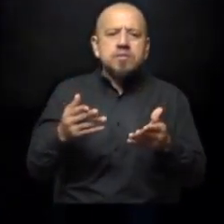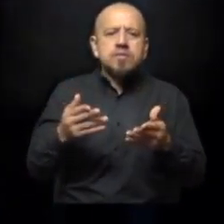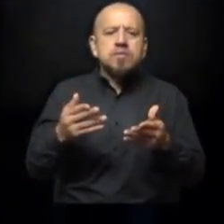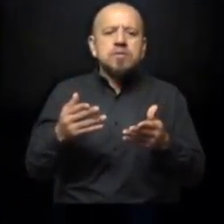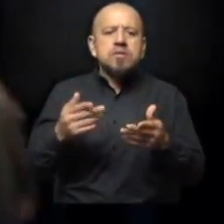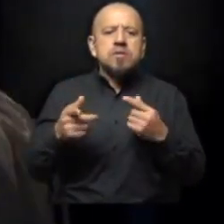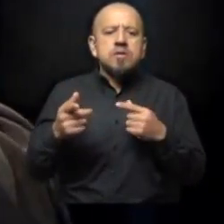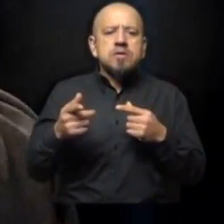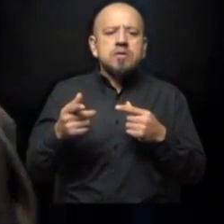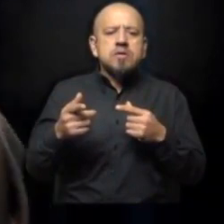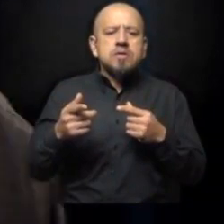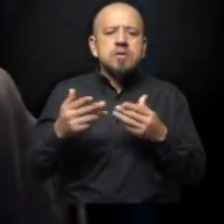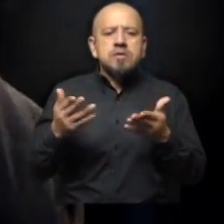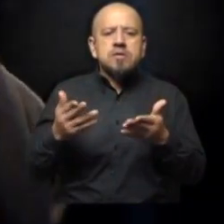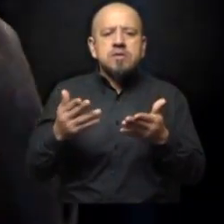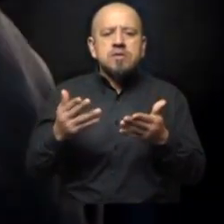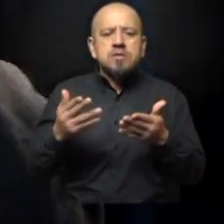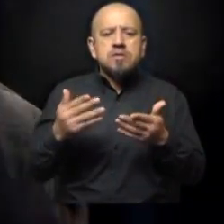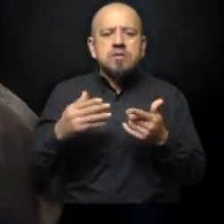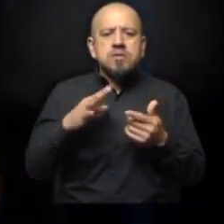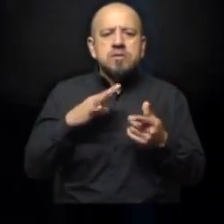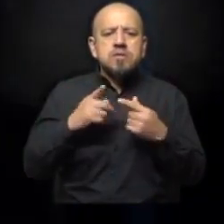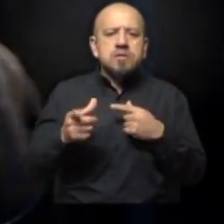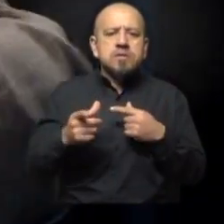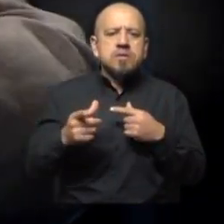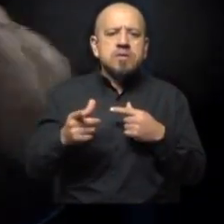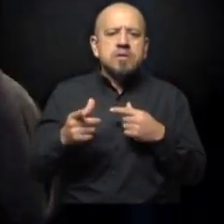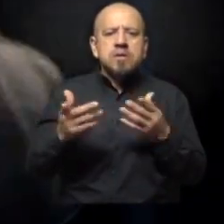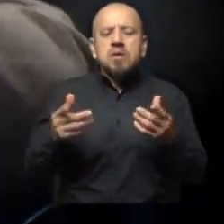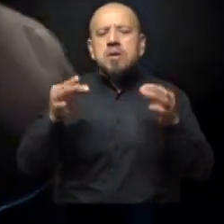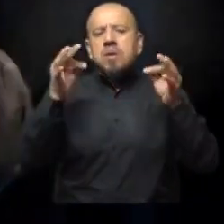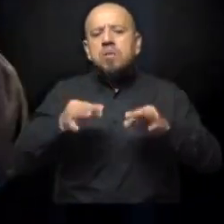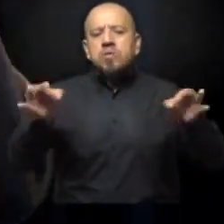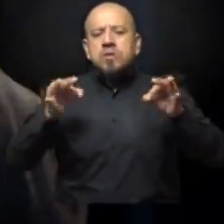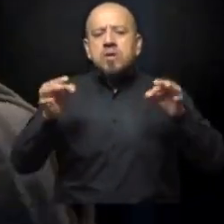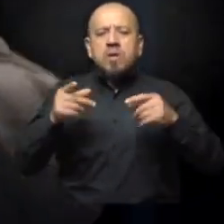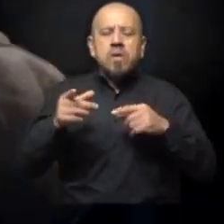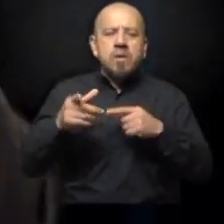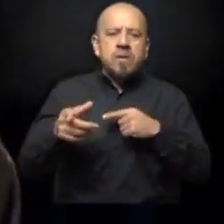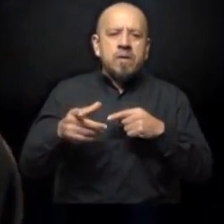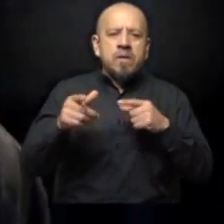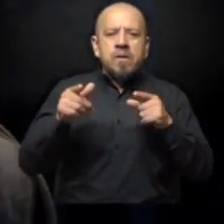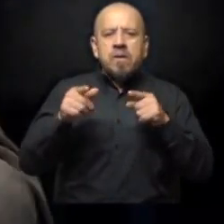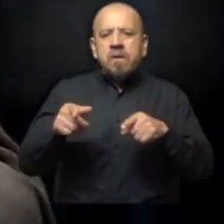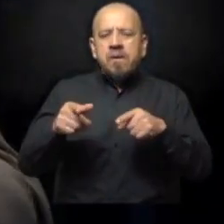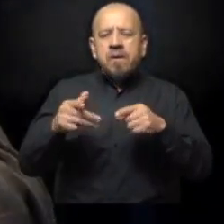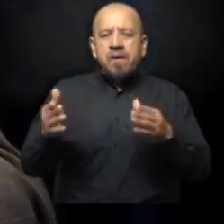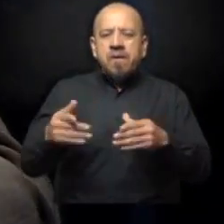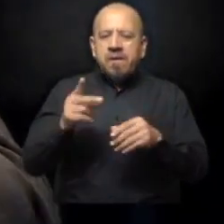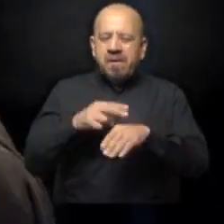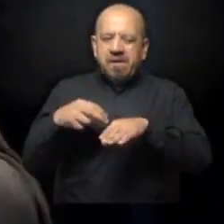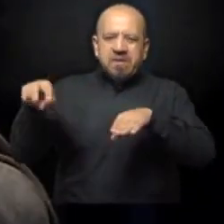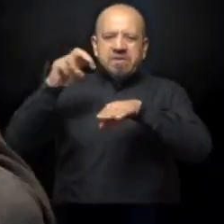qué ves que es muy ciudadana de ese músico callejero que toca en una esquina o que se sube un ómnibus